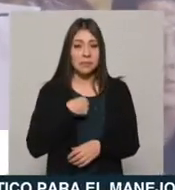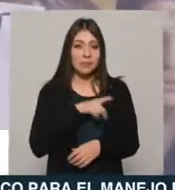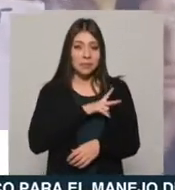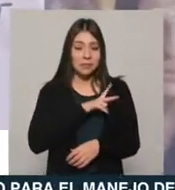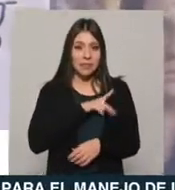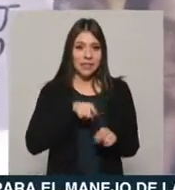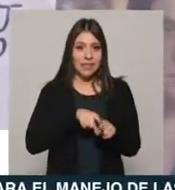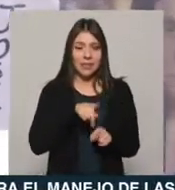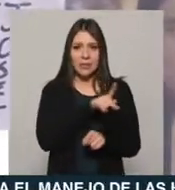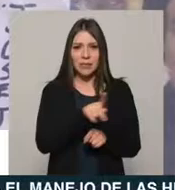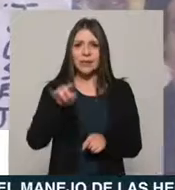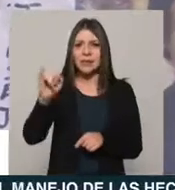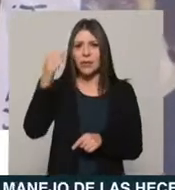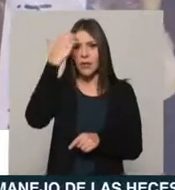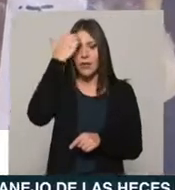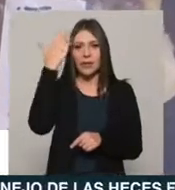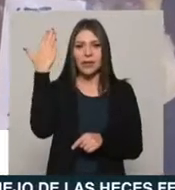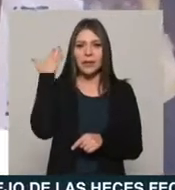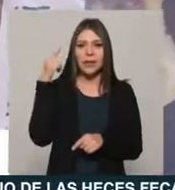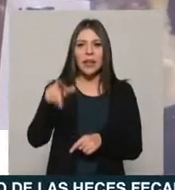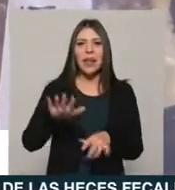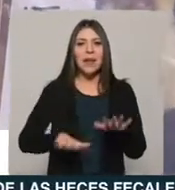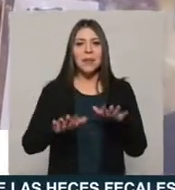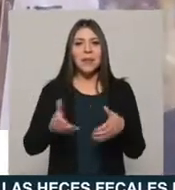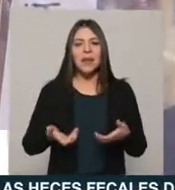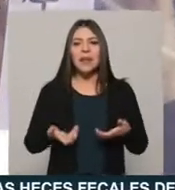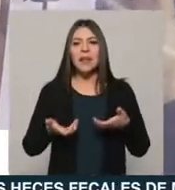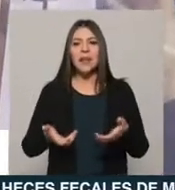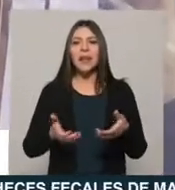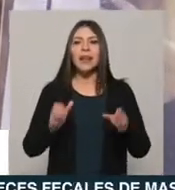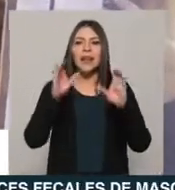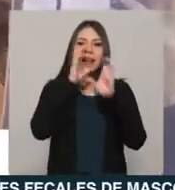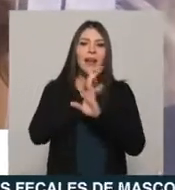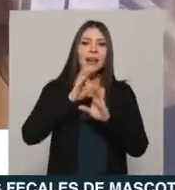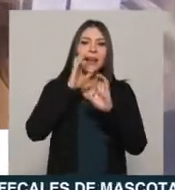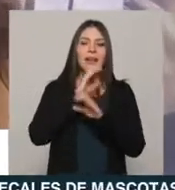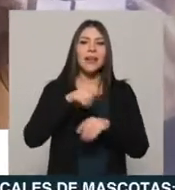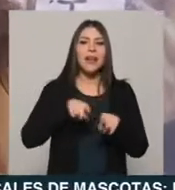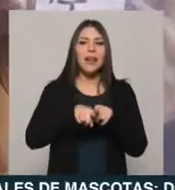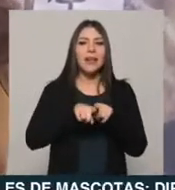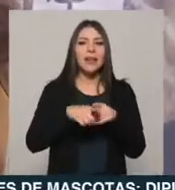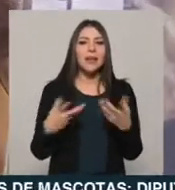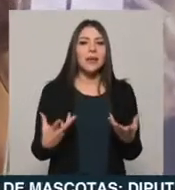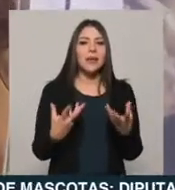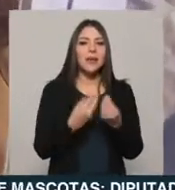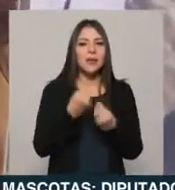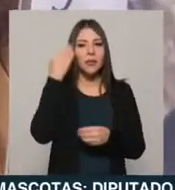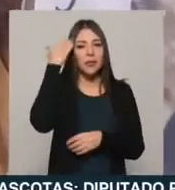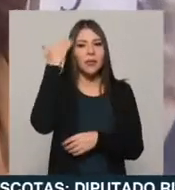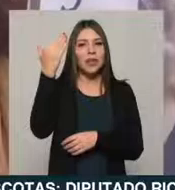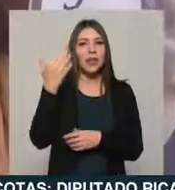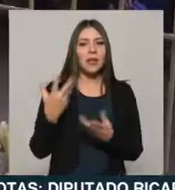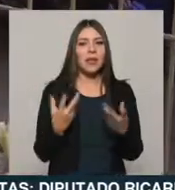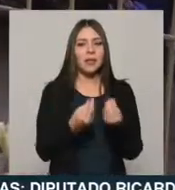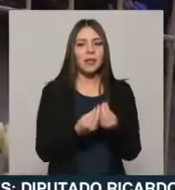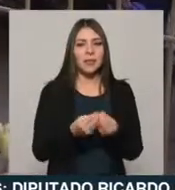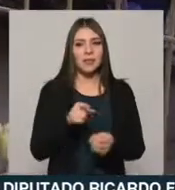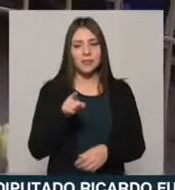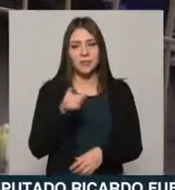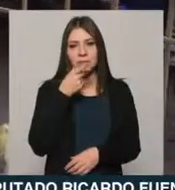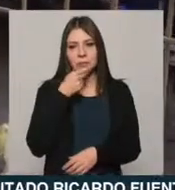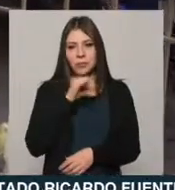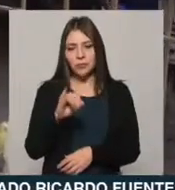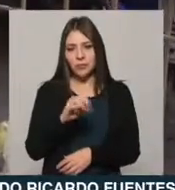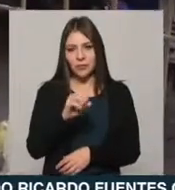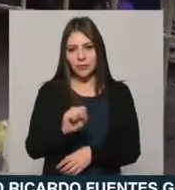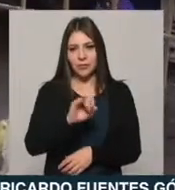entonces cuando iban en las calles dando serenatas, mis hermanos convivieron con él mucho. Con coronas de